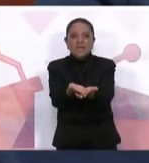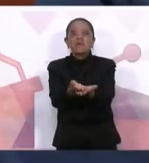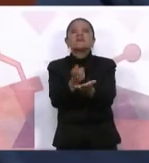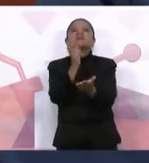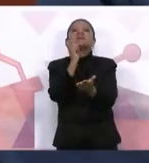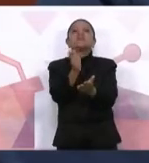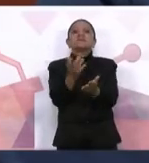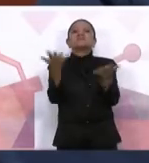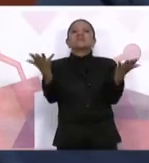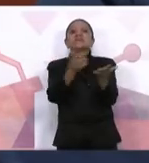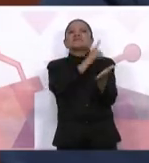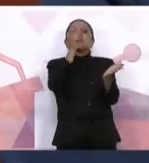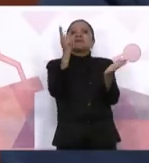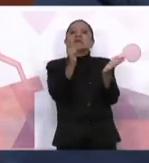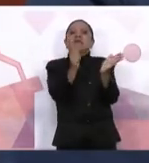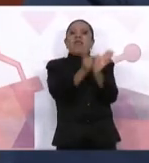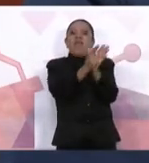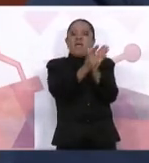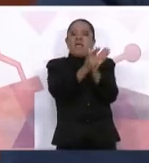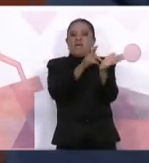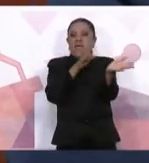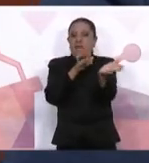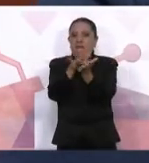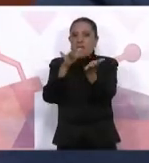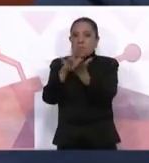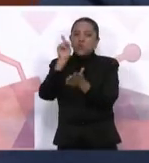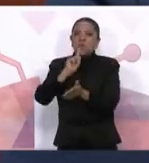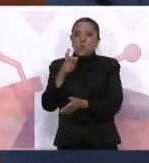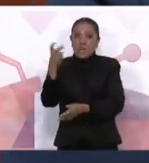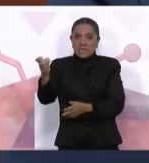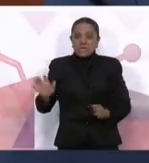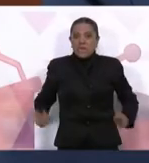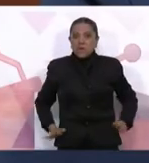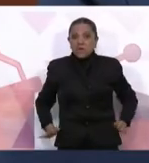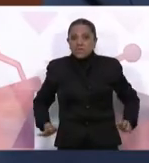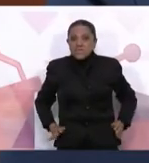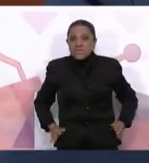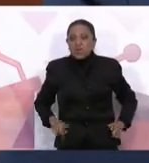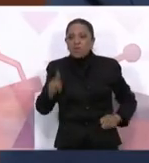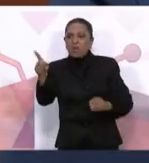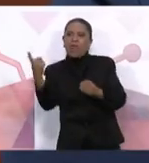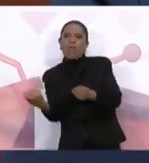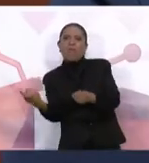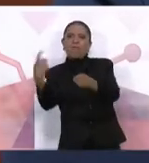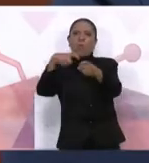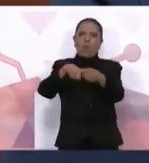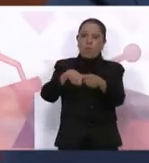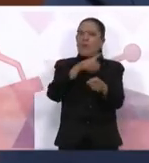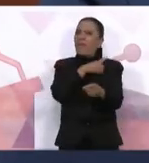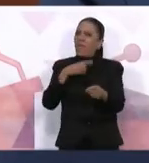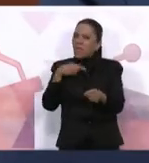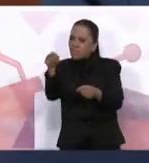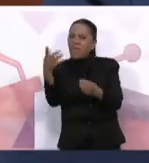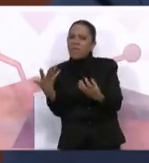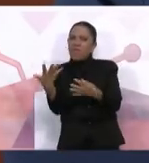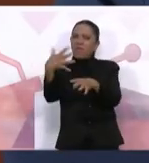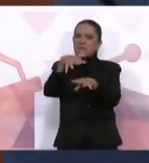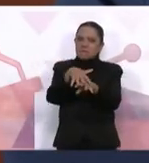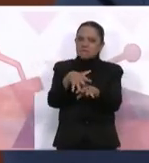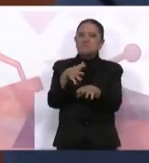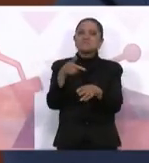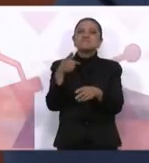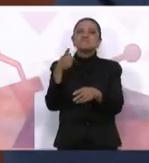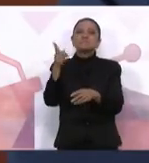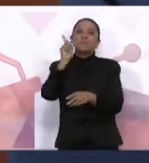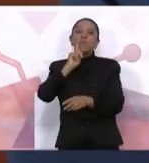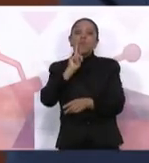apoyen a las mujeres en estas condiciones e incorporarlas se debe de incorporar a las mujeres que son las